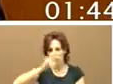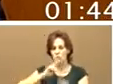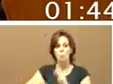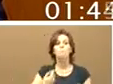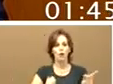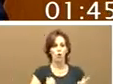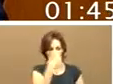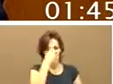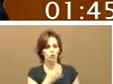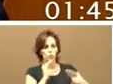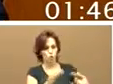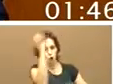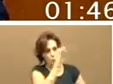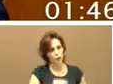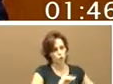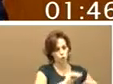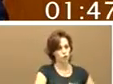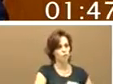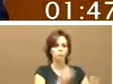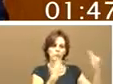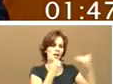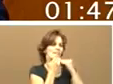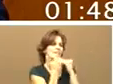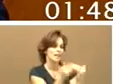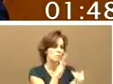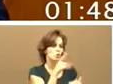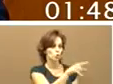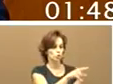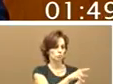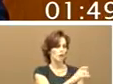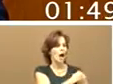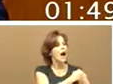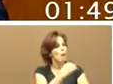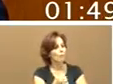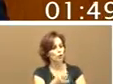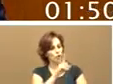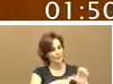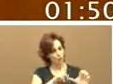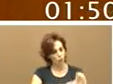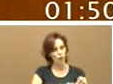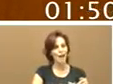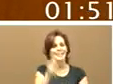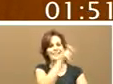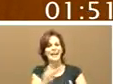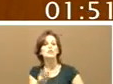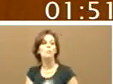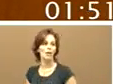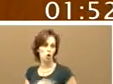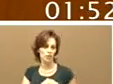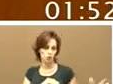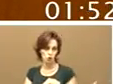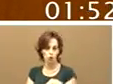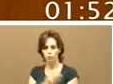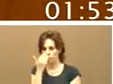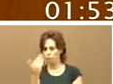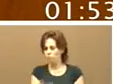postura, su defensa de los intereses de España, de los españoles de Extremadura y de los extremeños. De verdad, señores diputados,